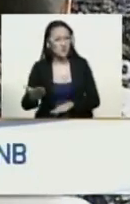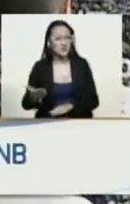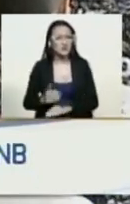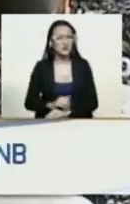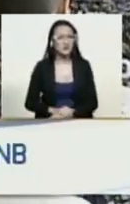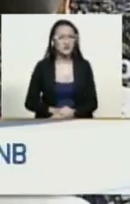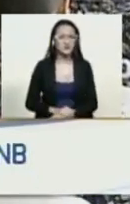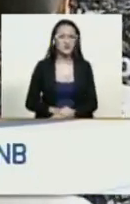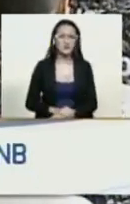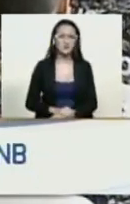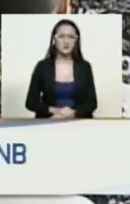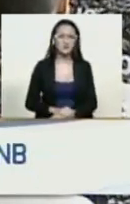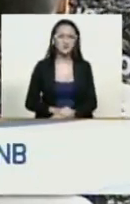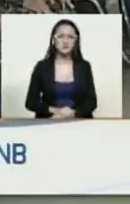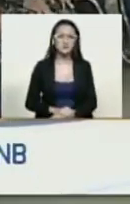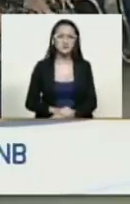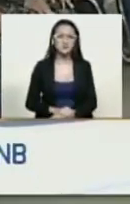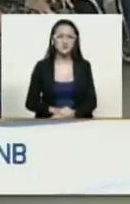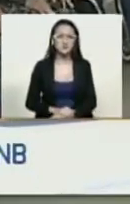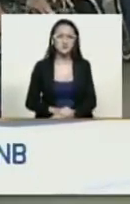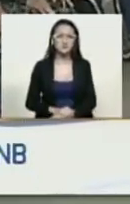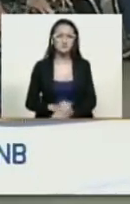para cometer